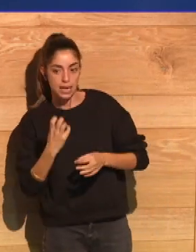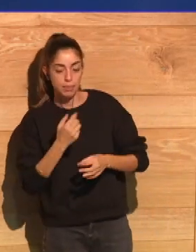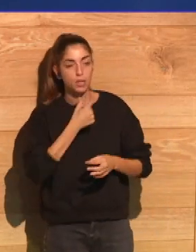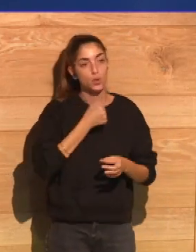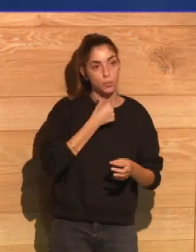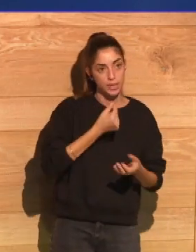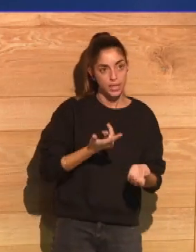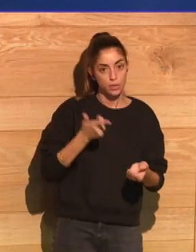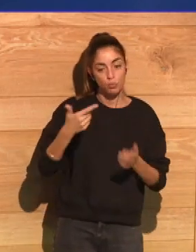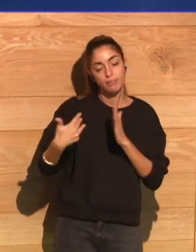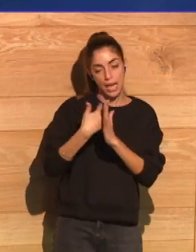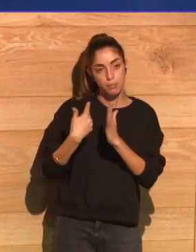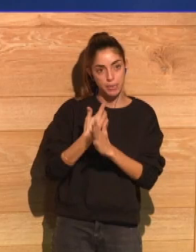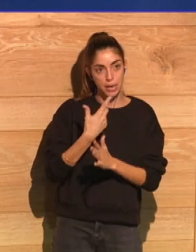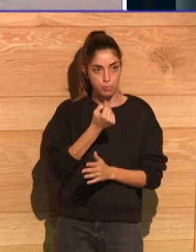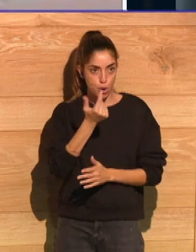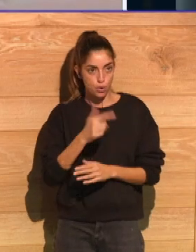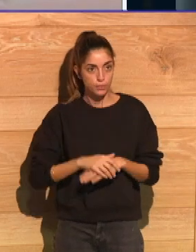eso.